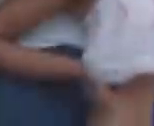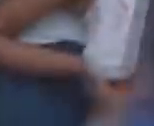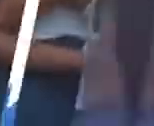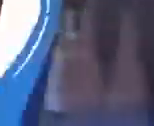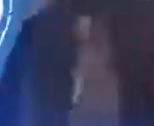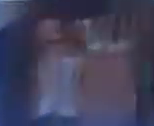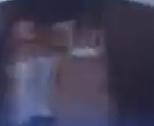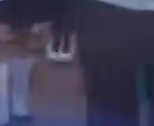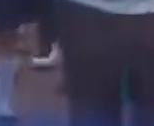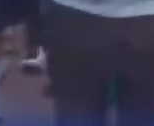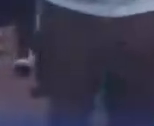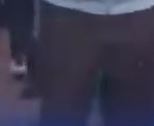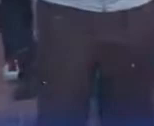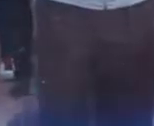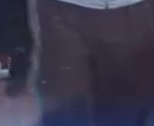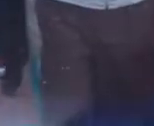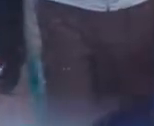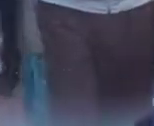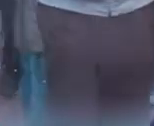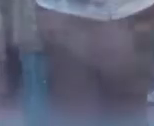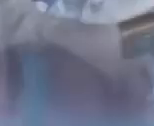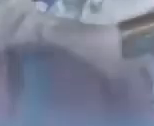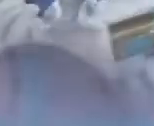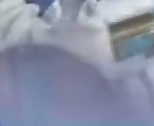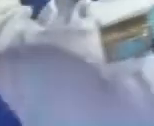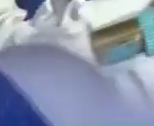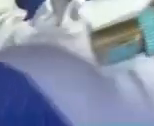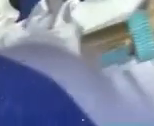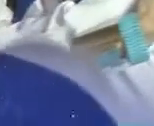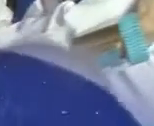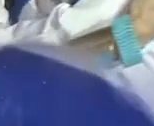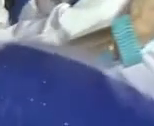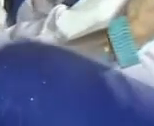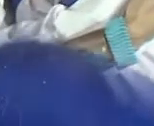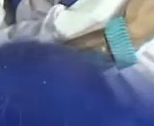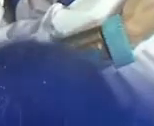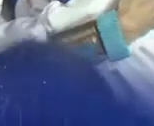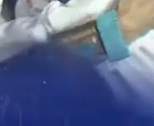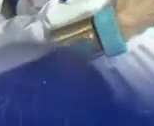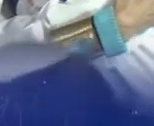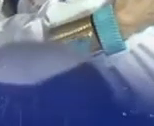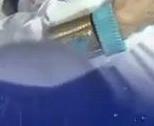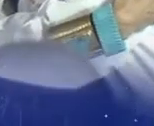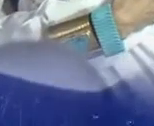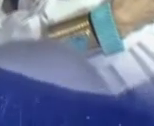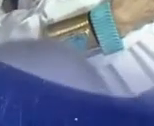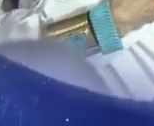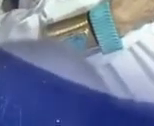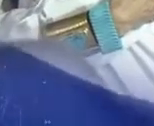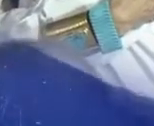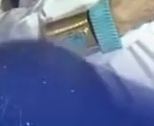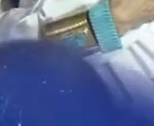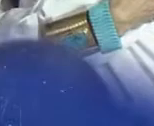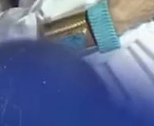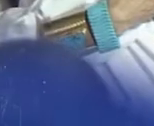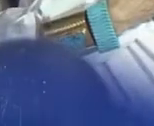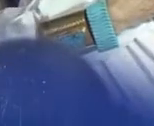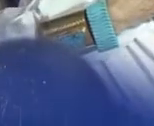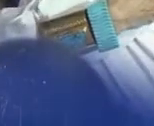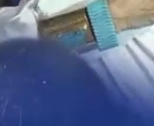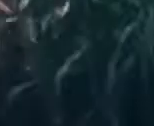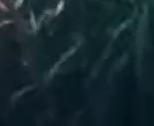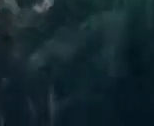dignidad. Azul y blanco nos cobija en amor, trabajo y paz. Patria para todos. Te amo,